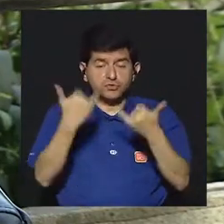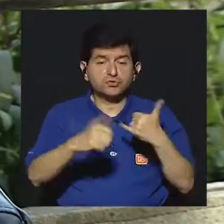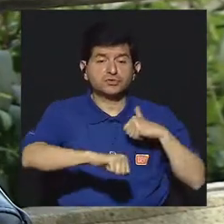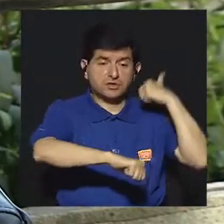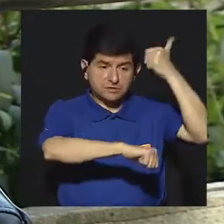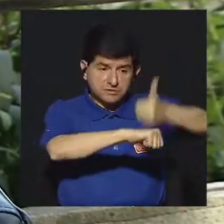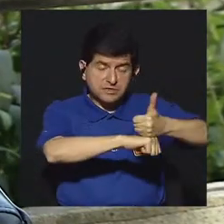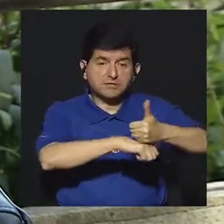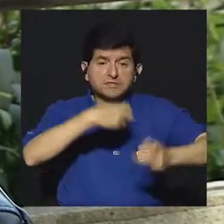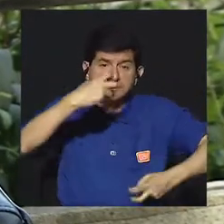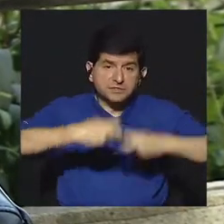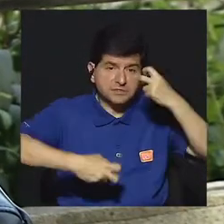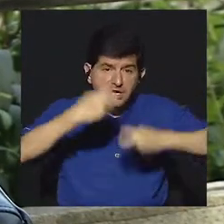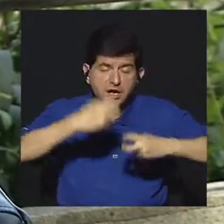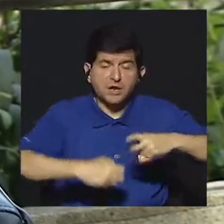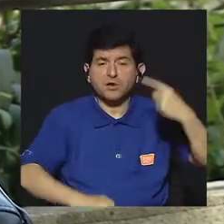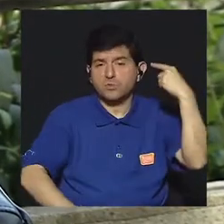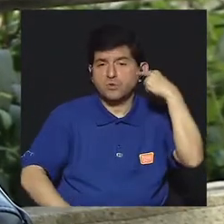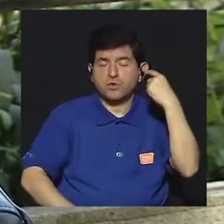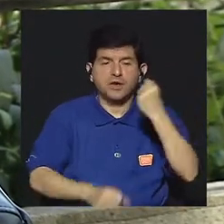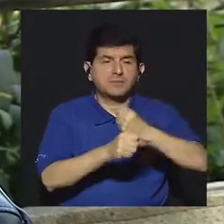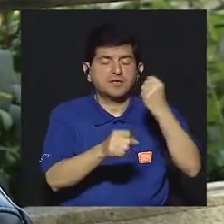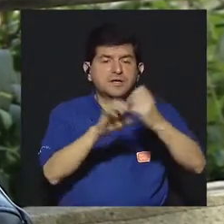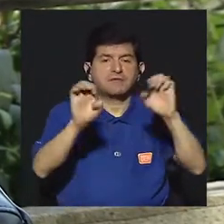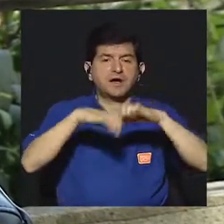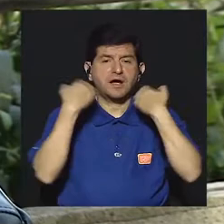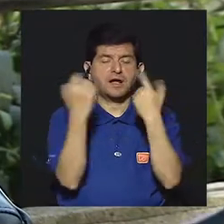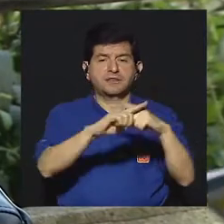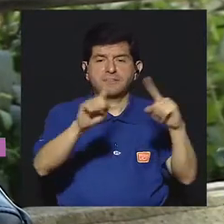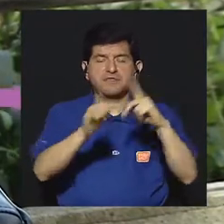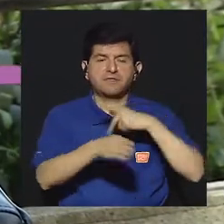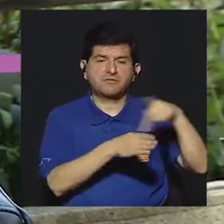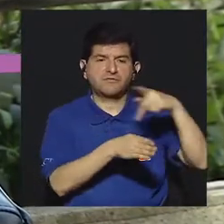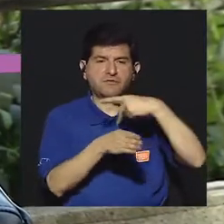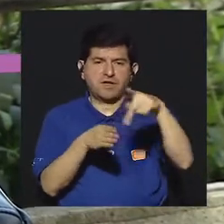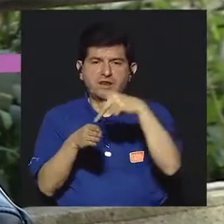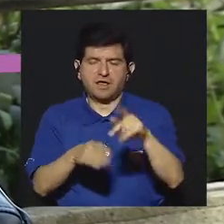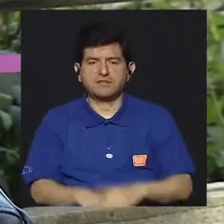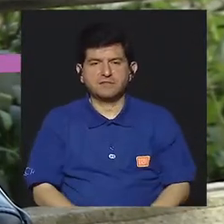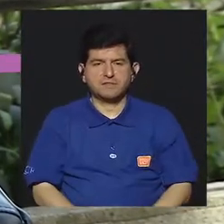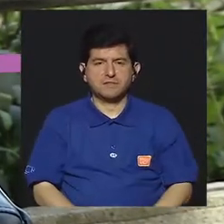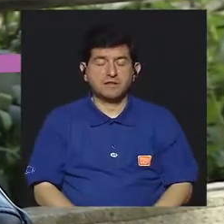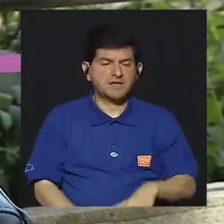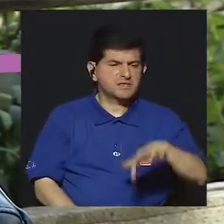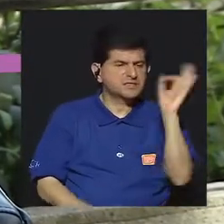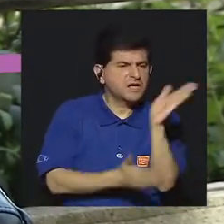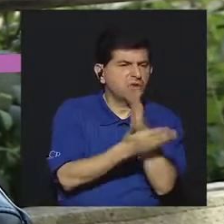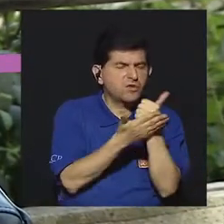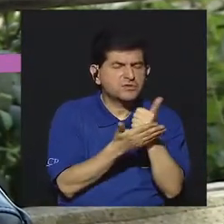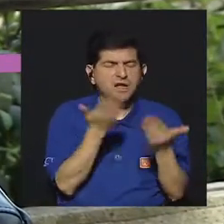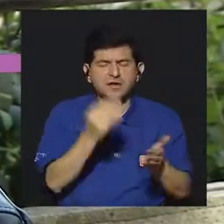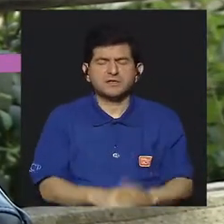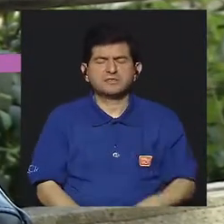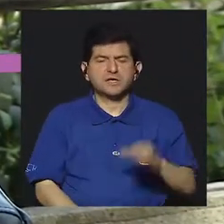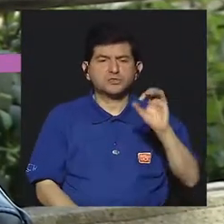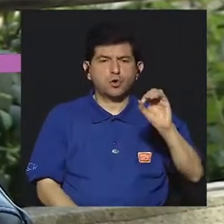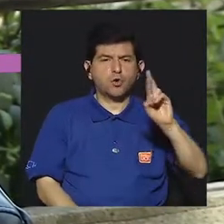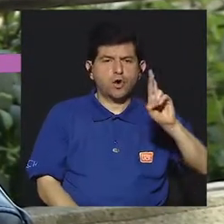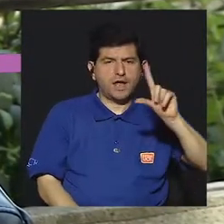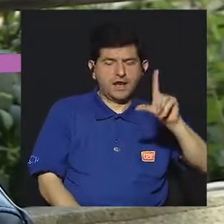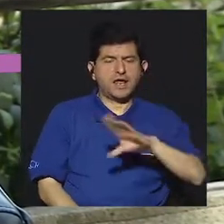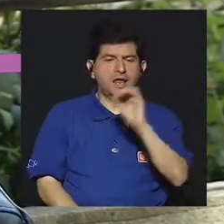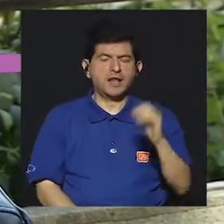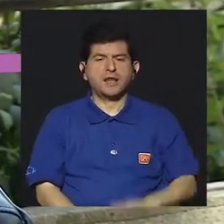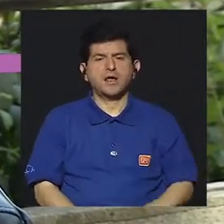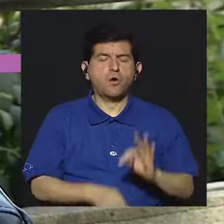vez determinando cuál es un problema auditivo, pues vamos a trabajar con un equipo interdisciplinario. Vamos a referir, si encontramos algo, pues a un otorrino, a un